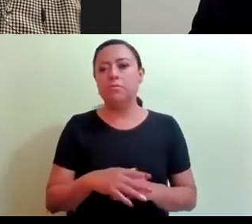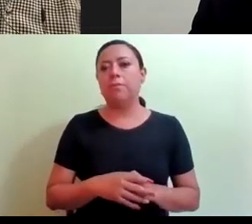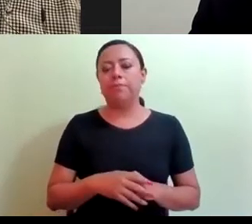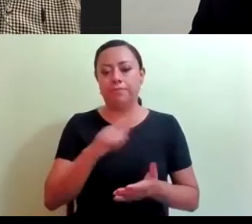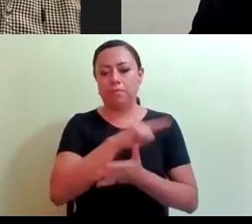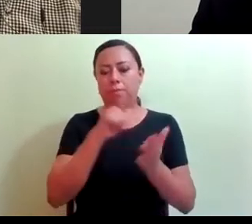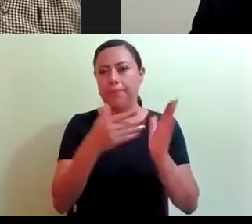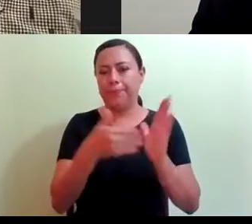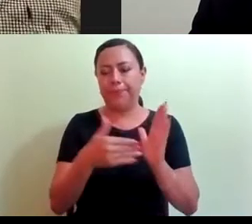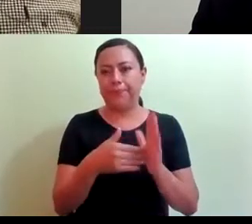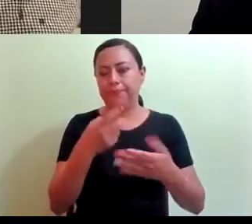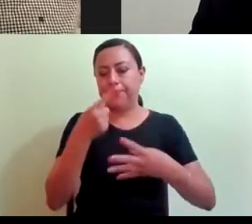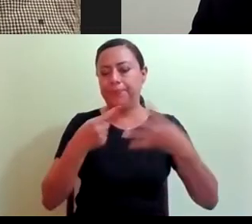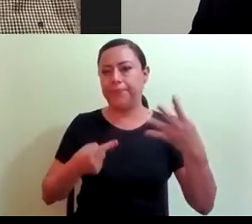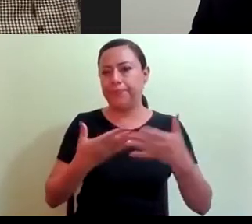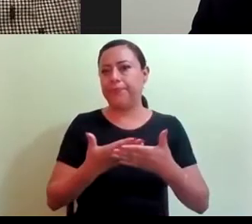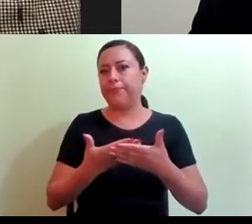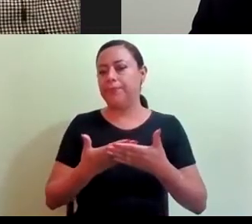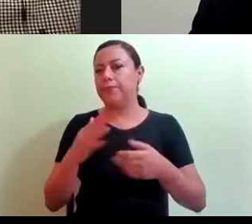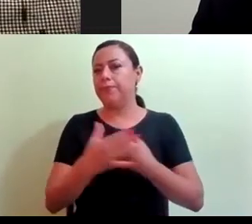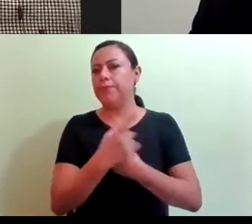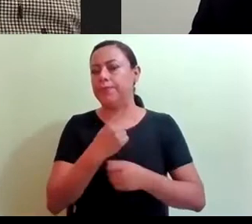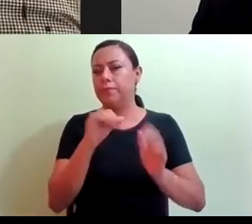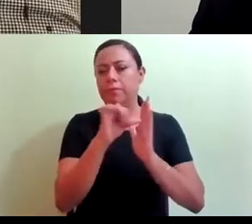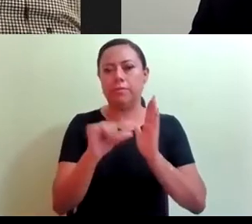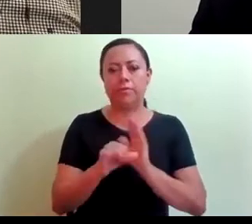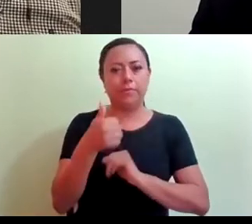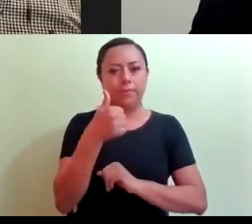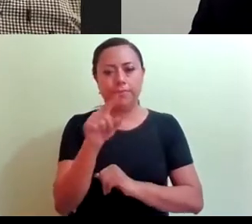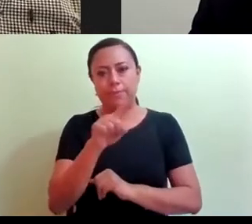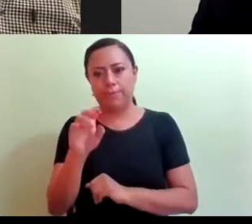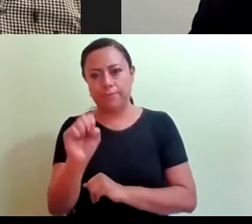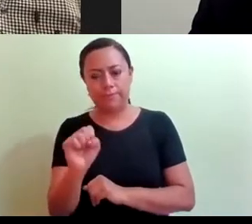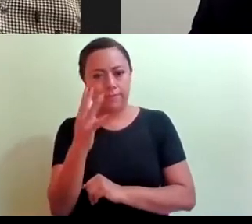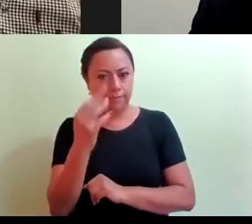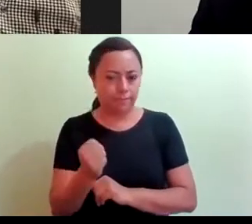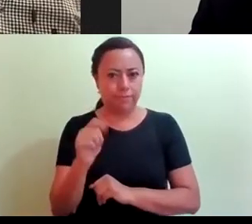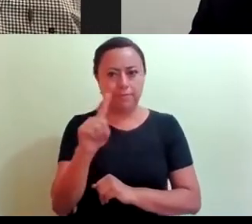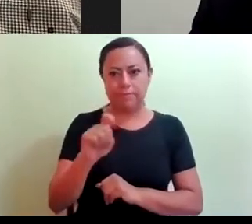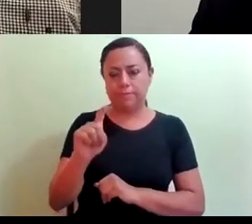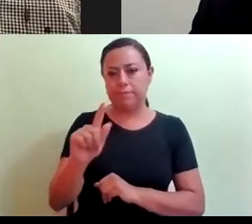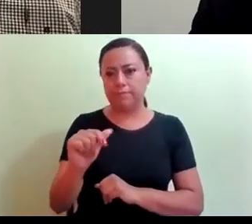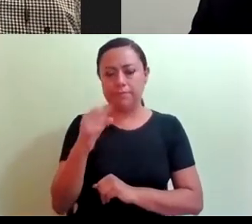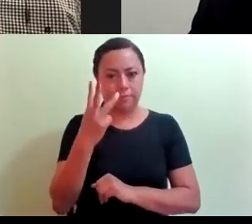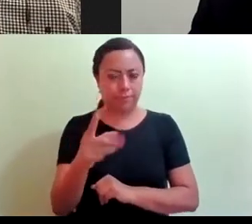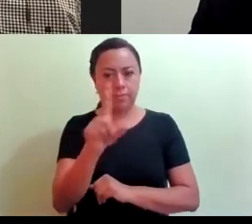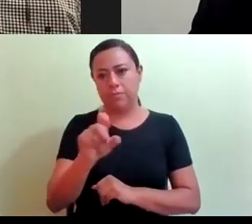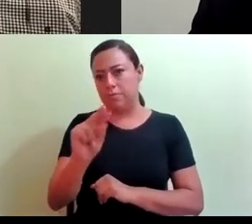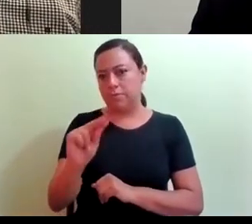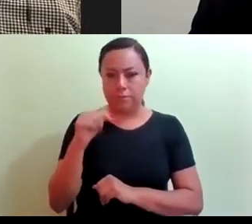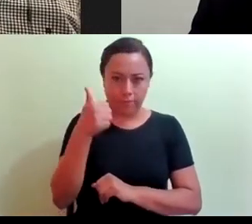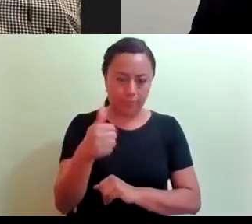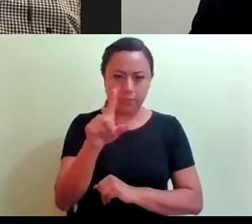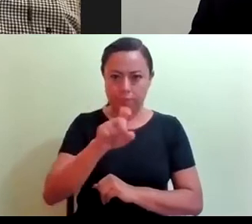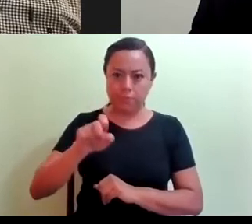Lo anterior, de conformidad con lo establecido en los artículos 6, 169, 173, 180, 186,